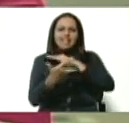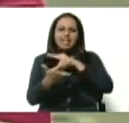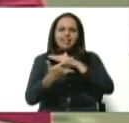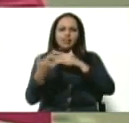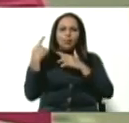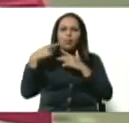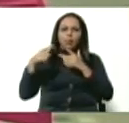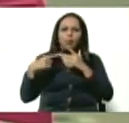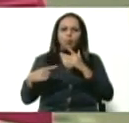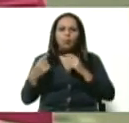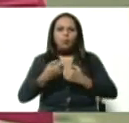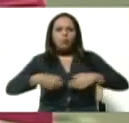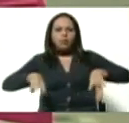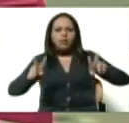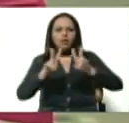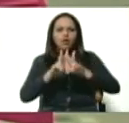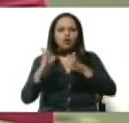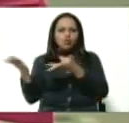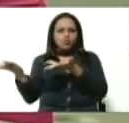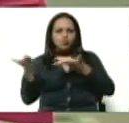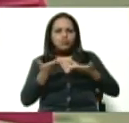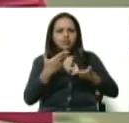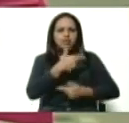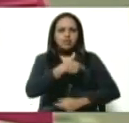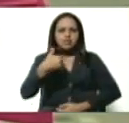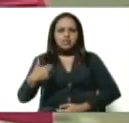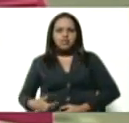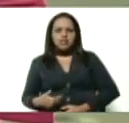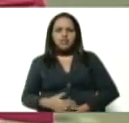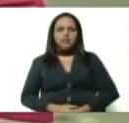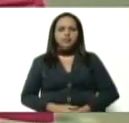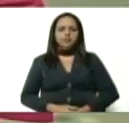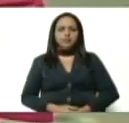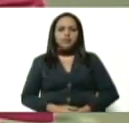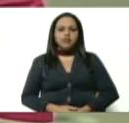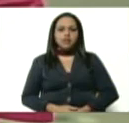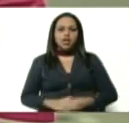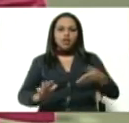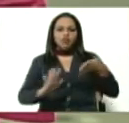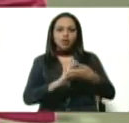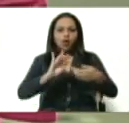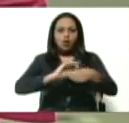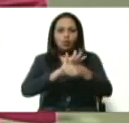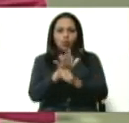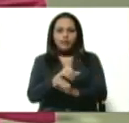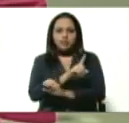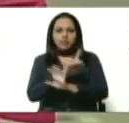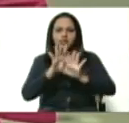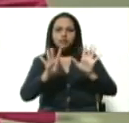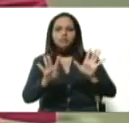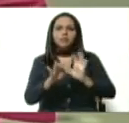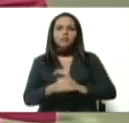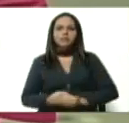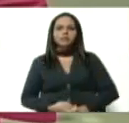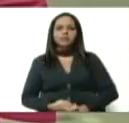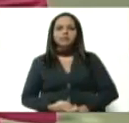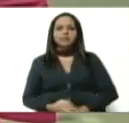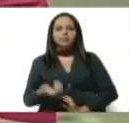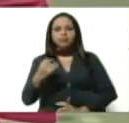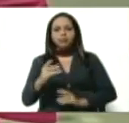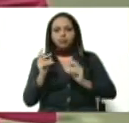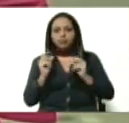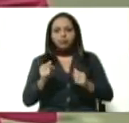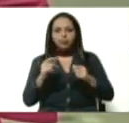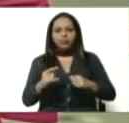material, moral de la República Popular China durante lo que ha sido la pandemia del COVID-19. Recordemos que se ha activado un